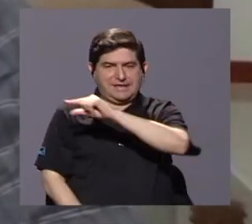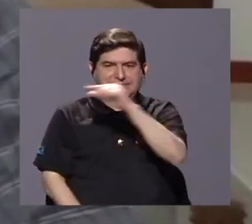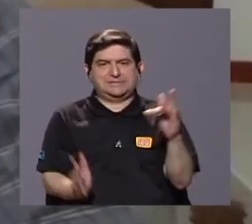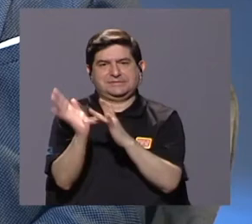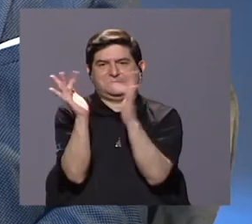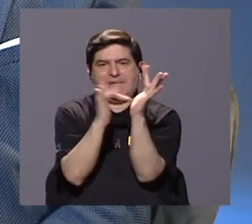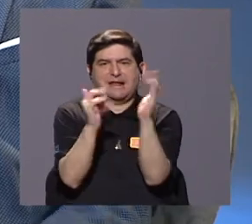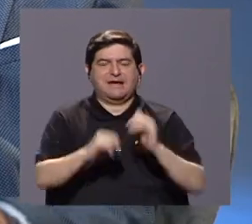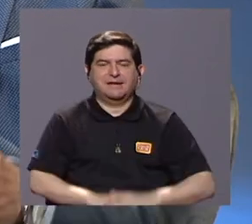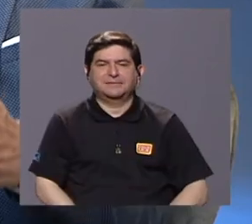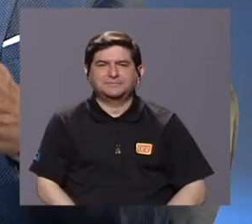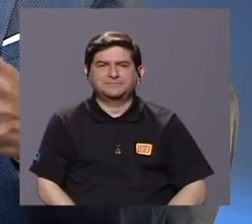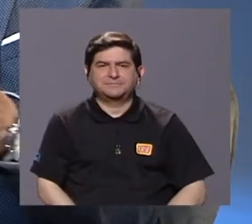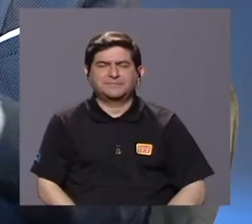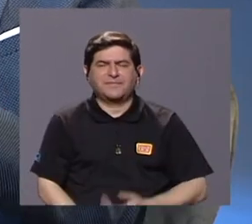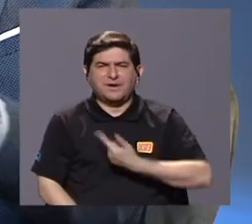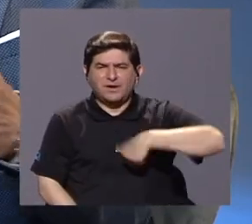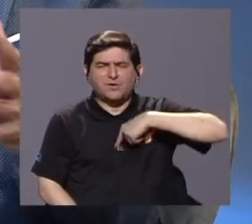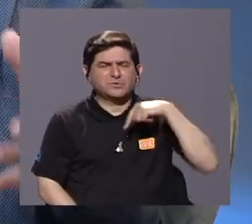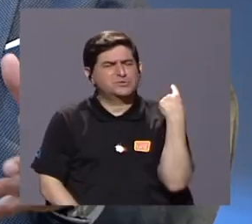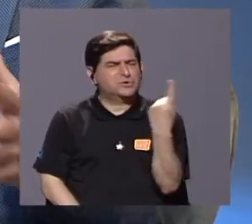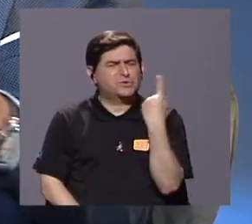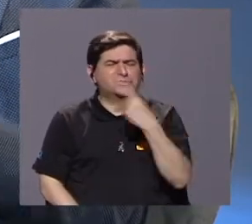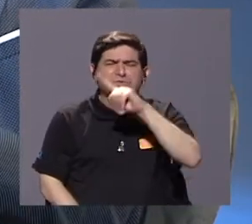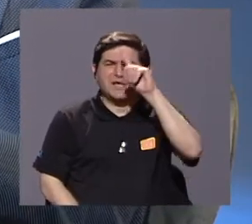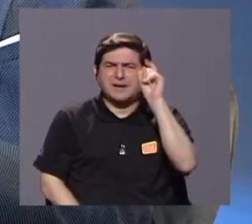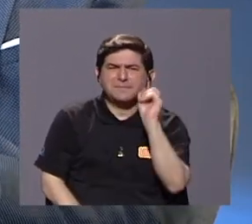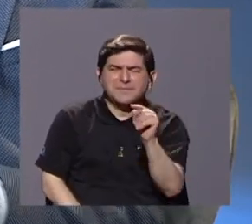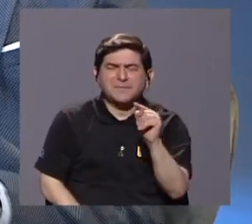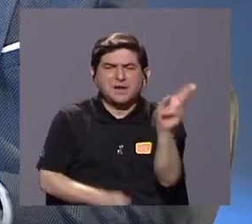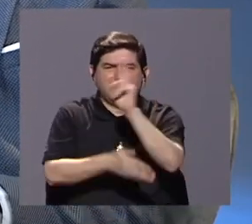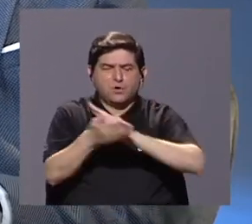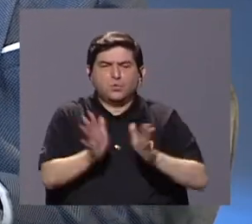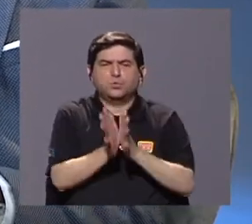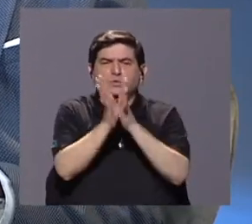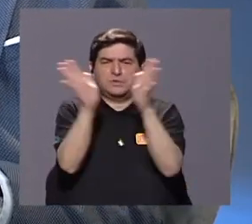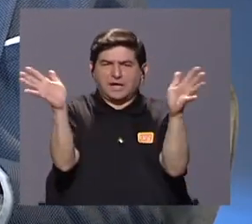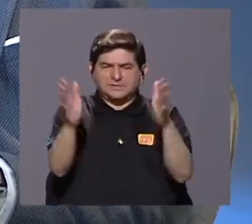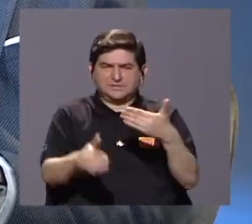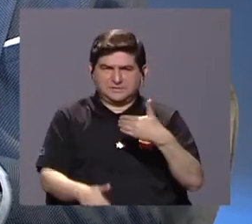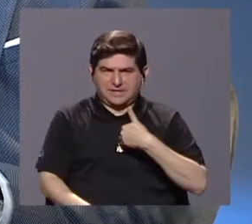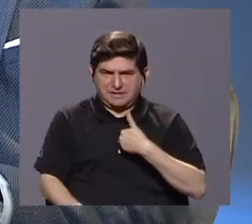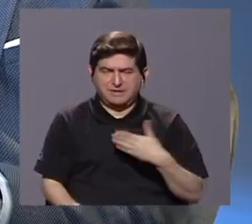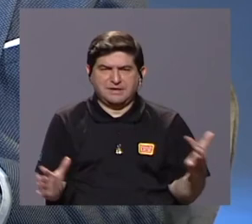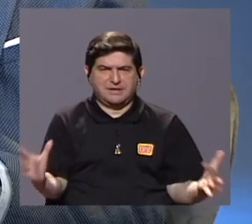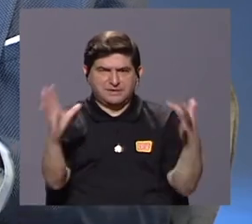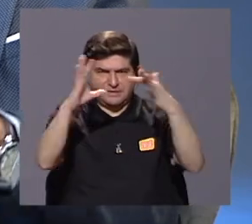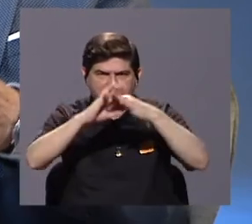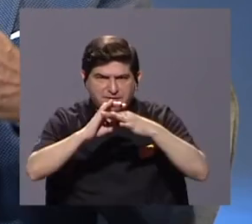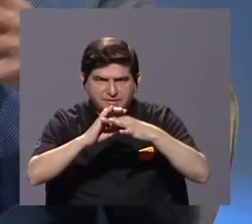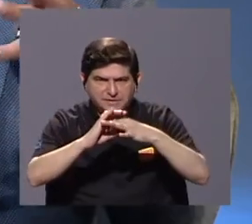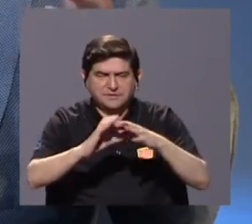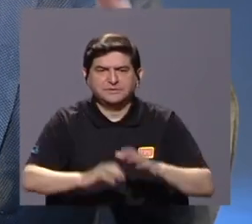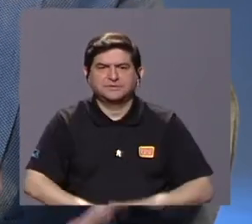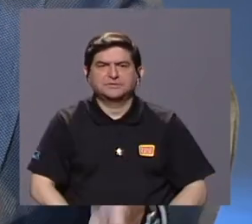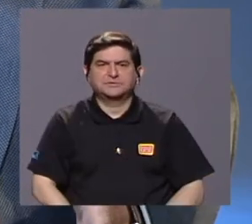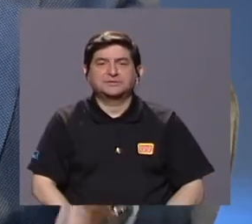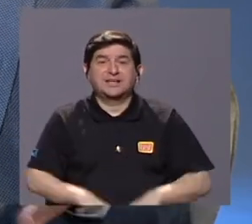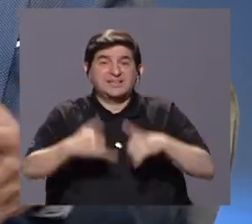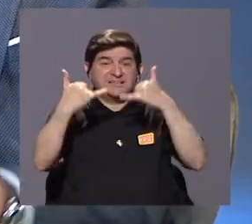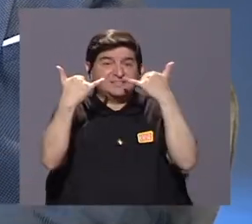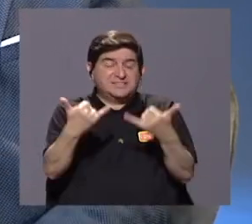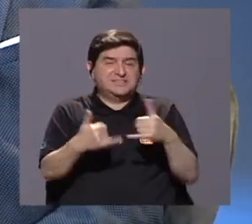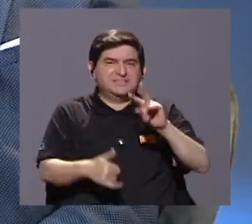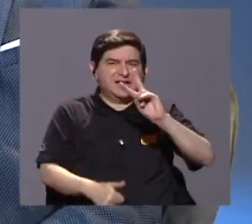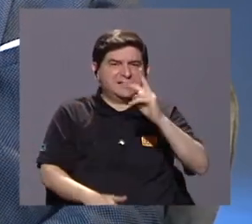Santa. Constantemente estamos recibiendo preguntas en las universidades públicas con respecto a que si ya para